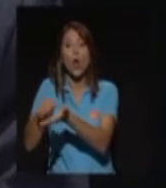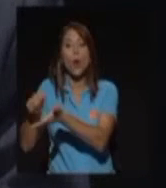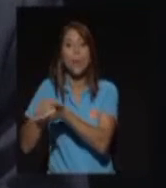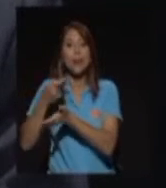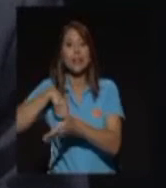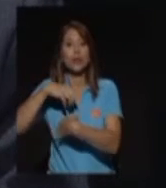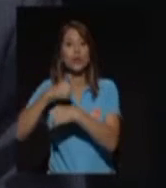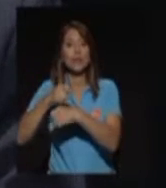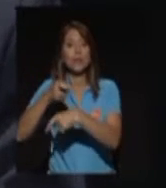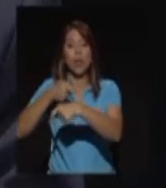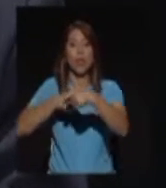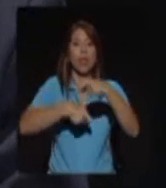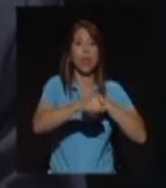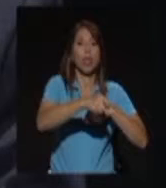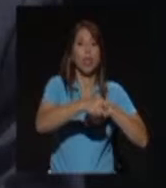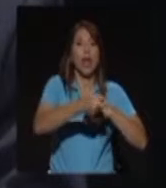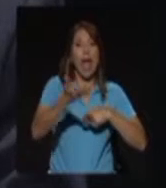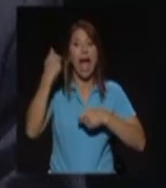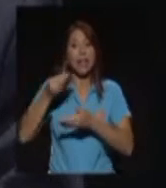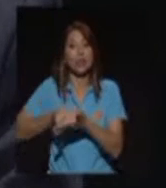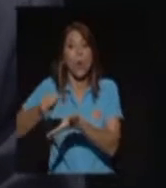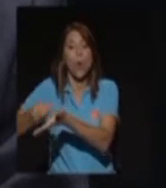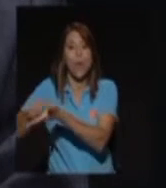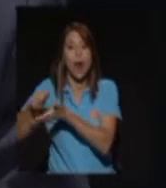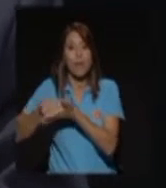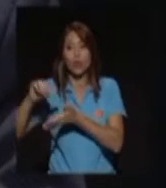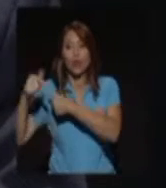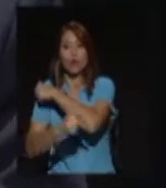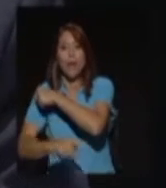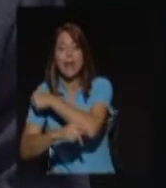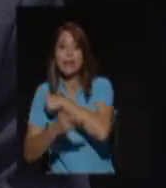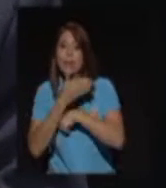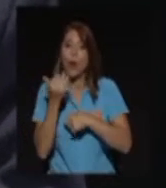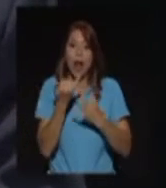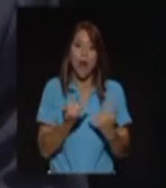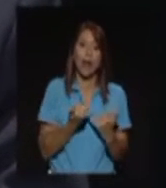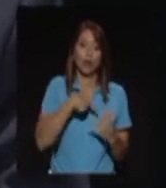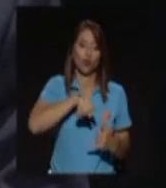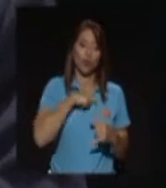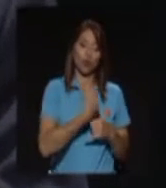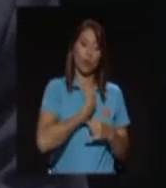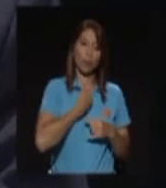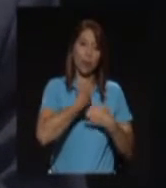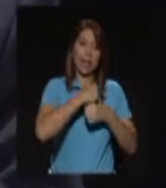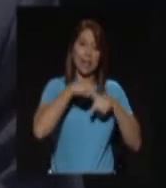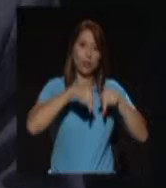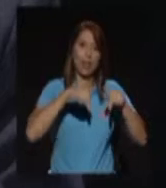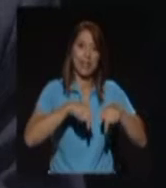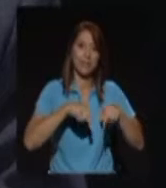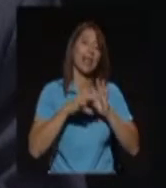que antes importábamos, íbamos a tratar de producirlas en Costa Rica, sobre todo manufacturas, ¿verdad? Y aún algunos